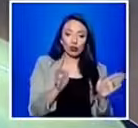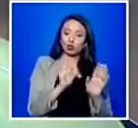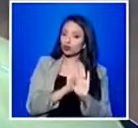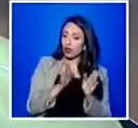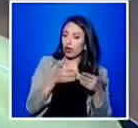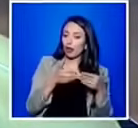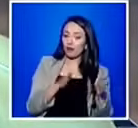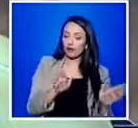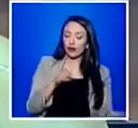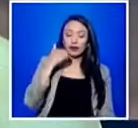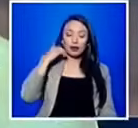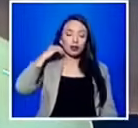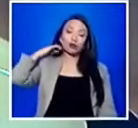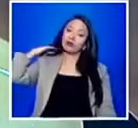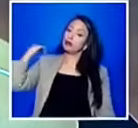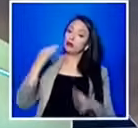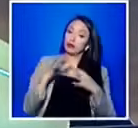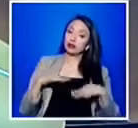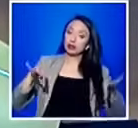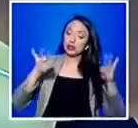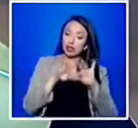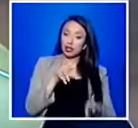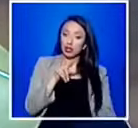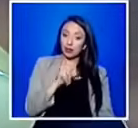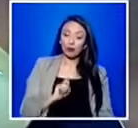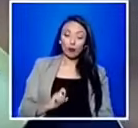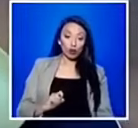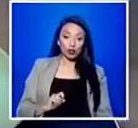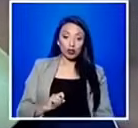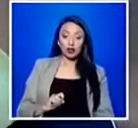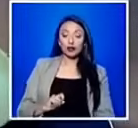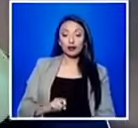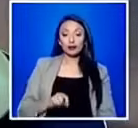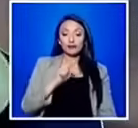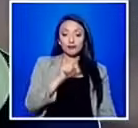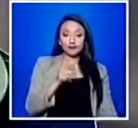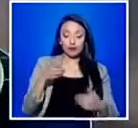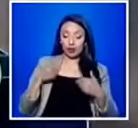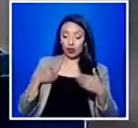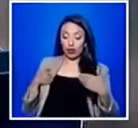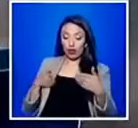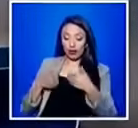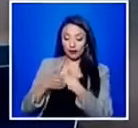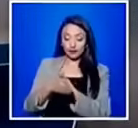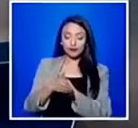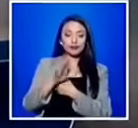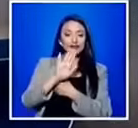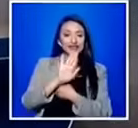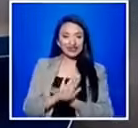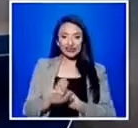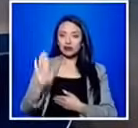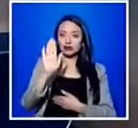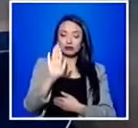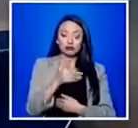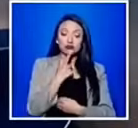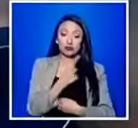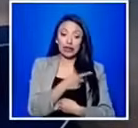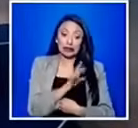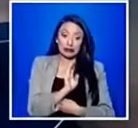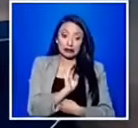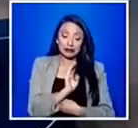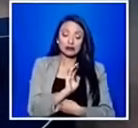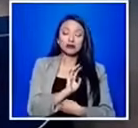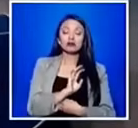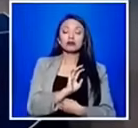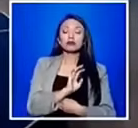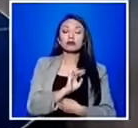habilitada, la avenida de Los Conquistadores. En los próximos minutos ya se habilita el carril de bajada desde Quito hacia la Simón Bolívar, hacia